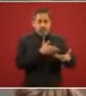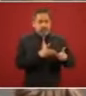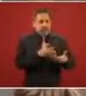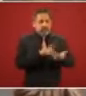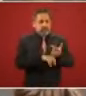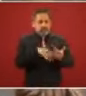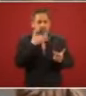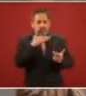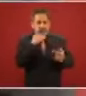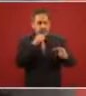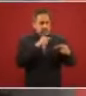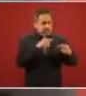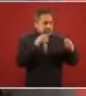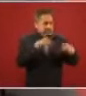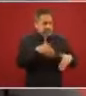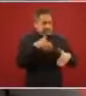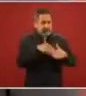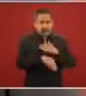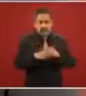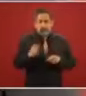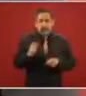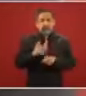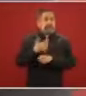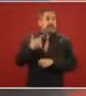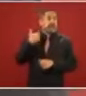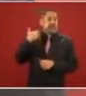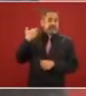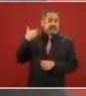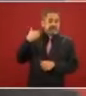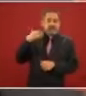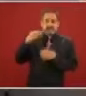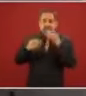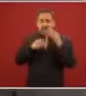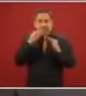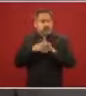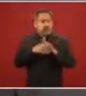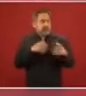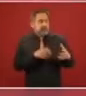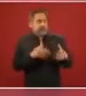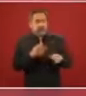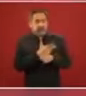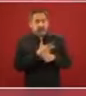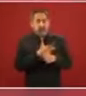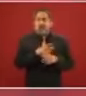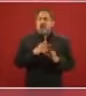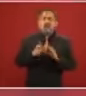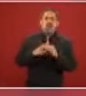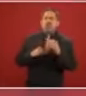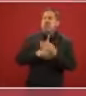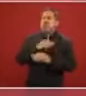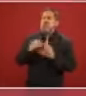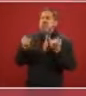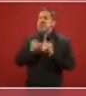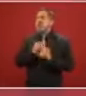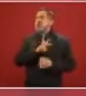corrupción, en la pasada elección, una campaña para decir, todos son lo